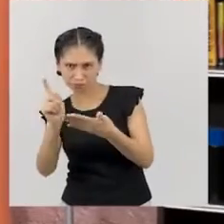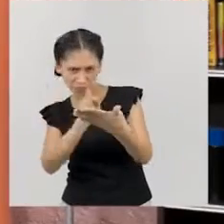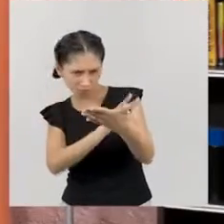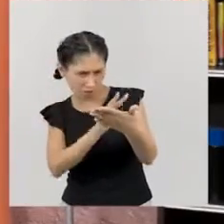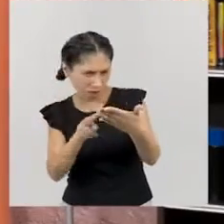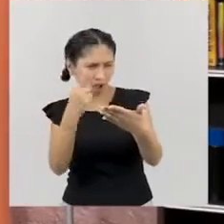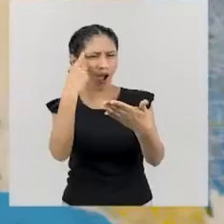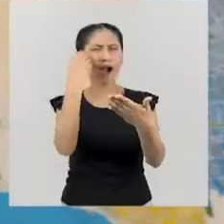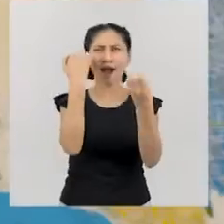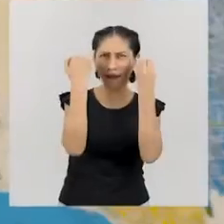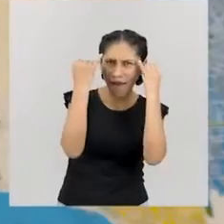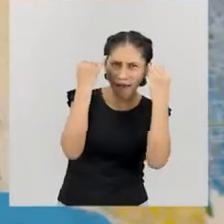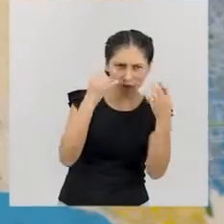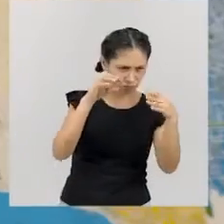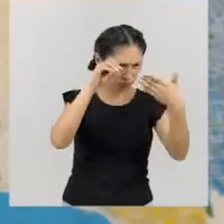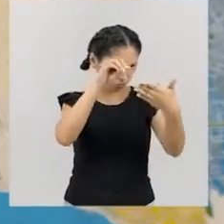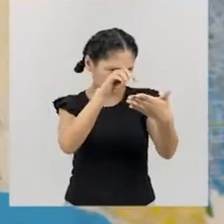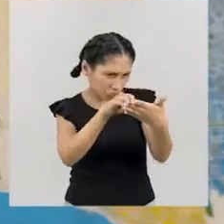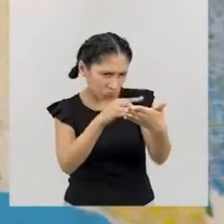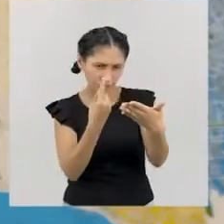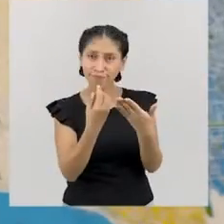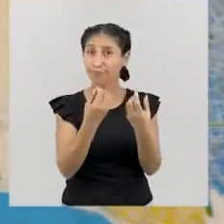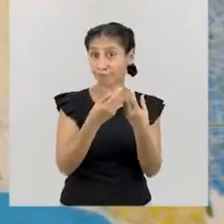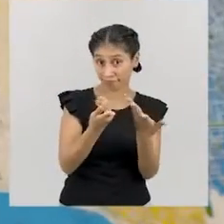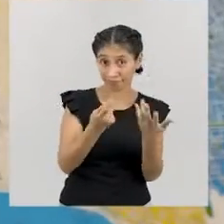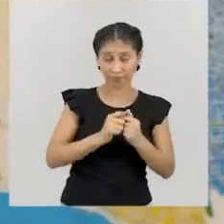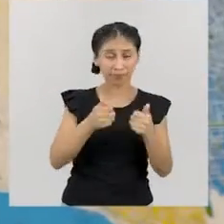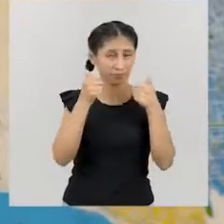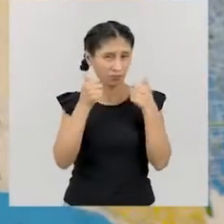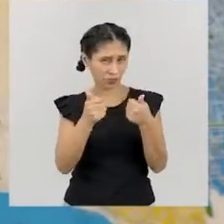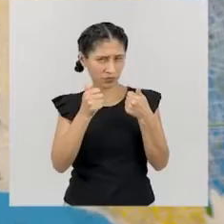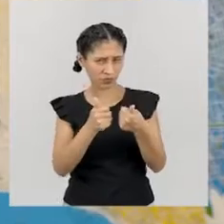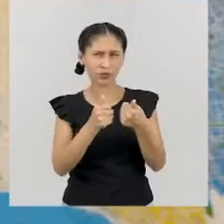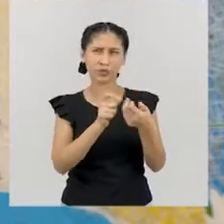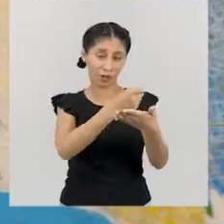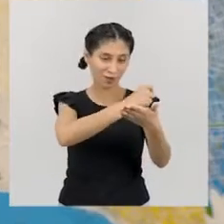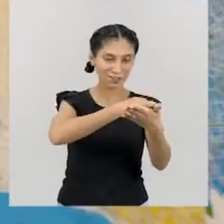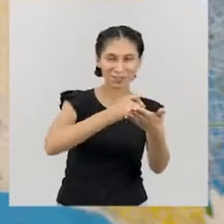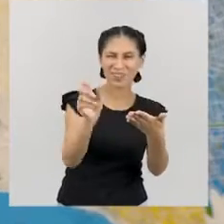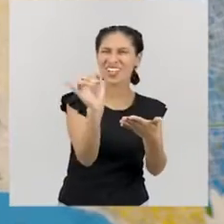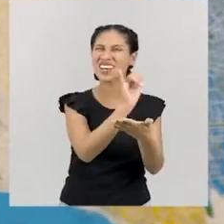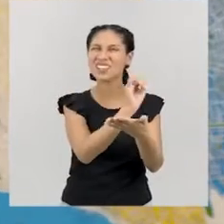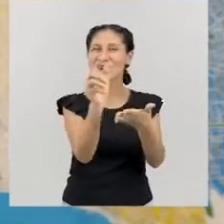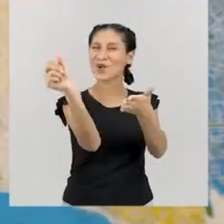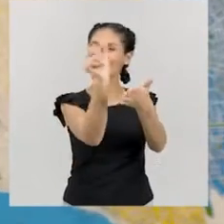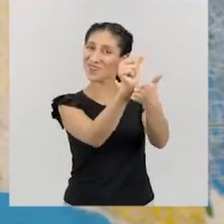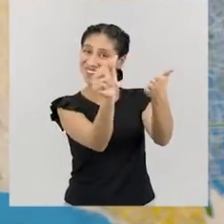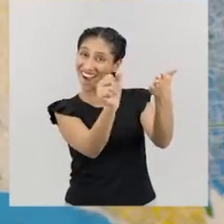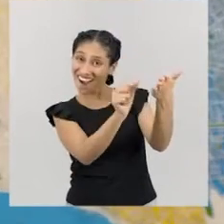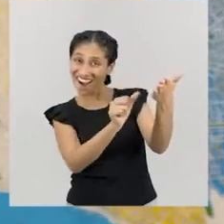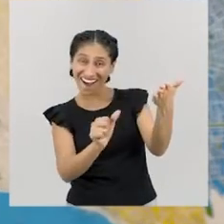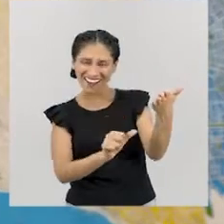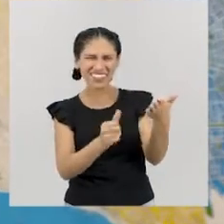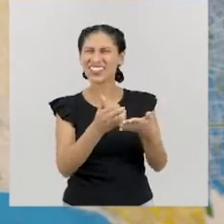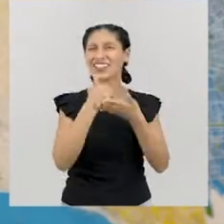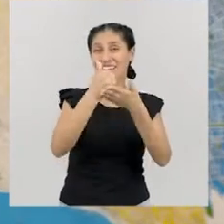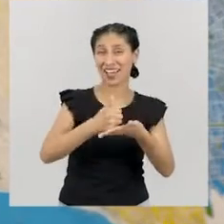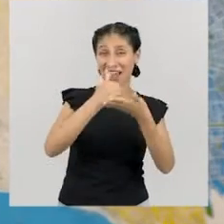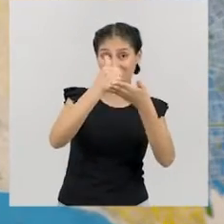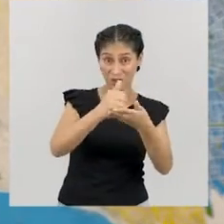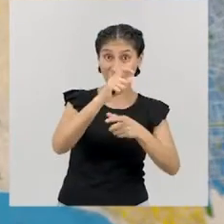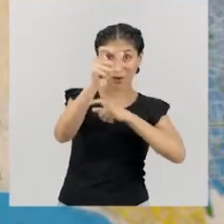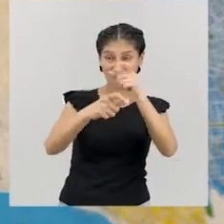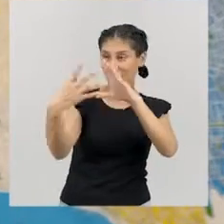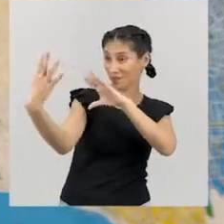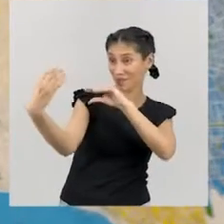dentro de un texto. Amaru, muy buena conclusión. El escribir se considera un arte que hace posible la comunicación entre